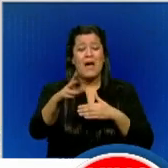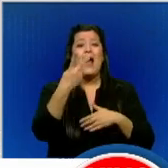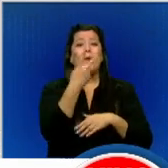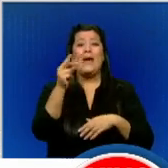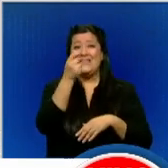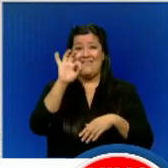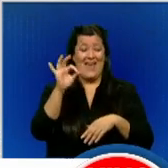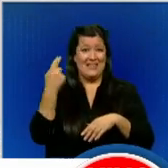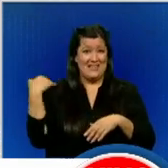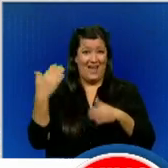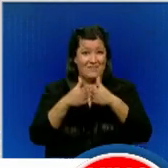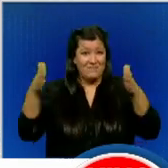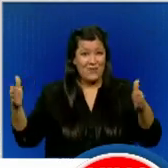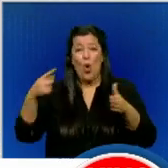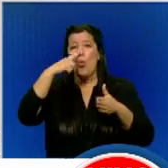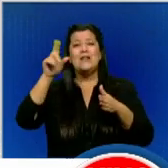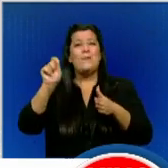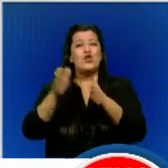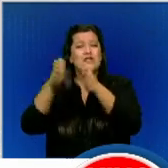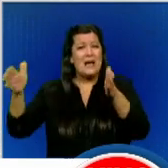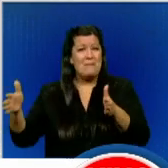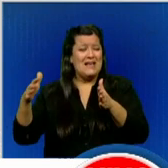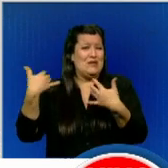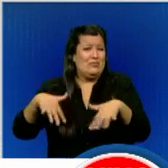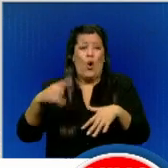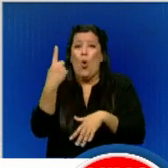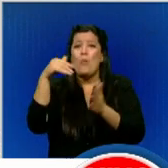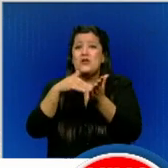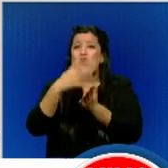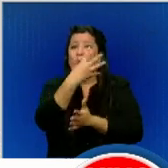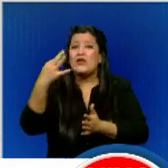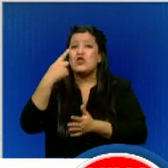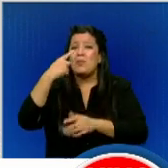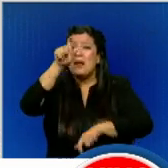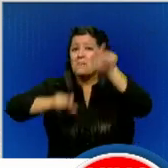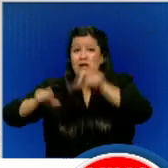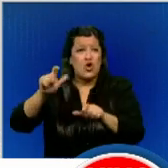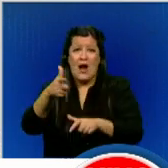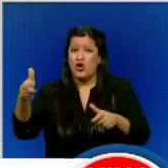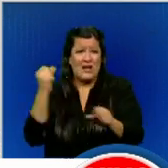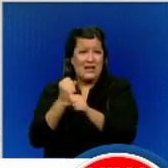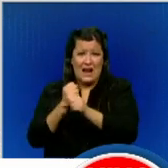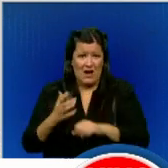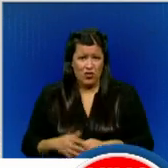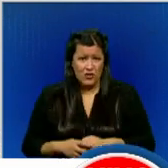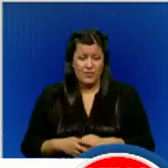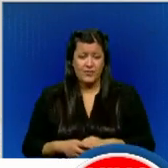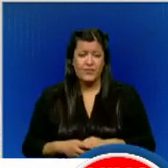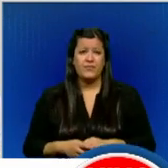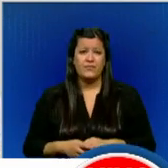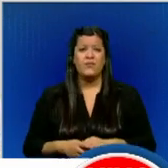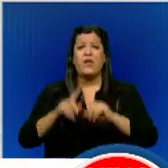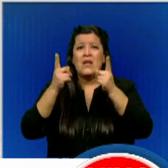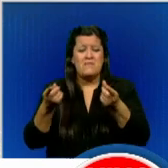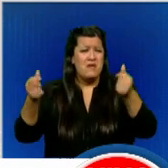11 por ciento 1,4 un millón 400 mil argentinos desocupados la